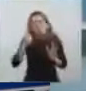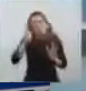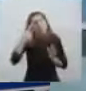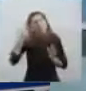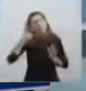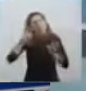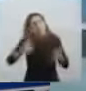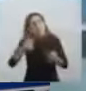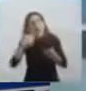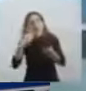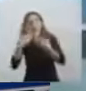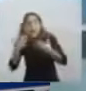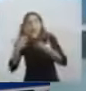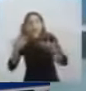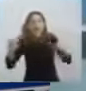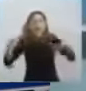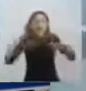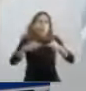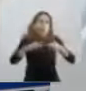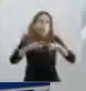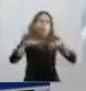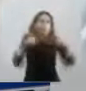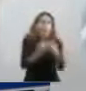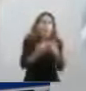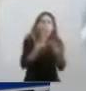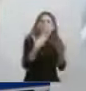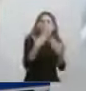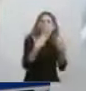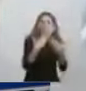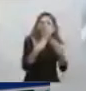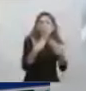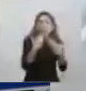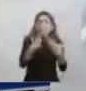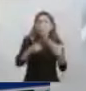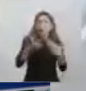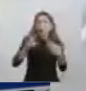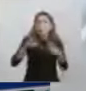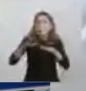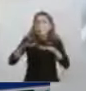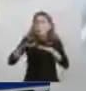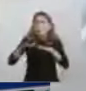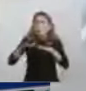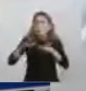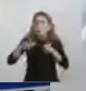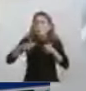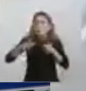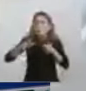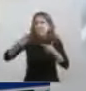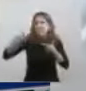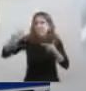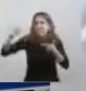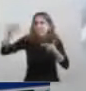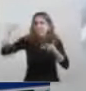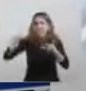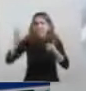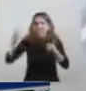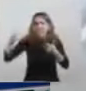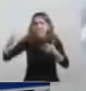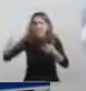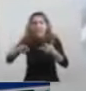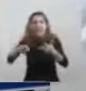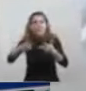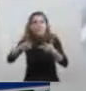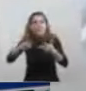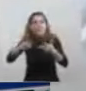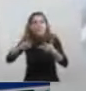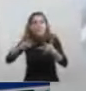diálogos creemos que bueno sentarse a la mesa pero la suma de situaciones en las cuales no catalizan estos